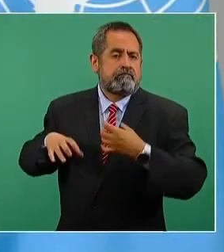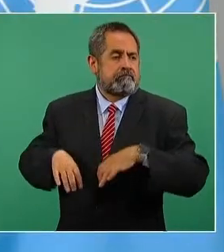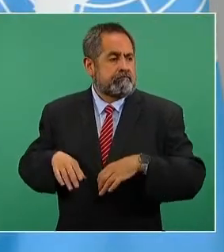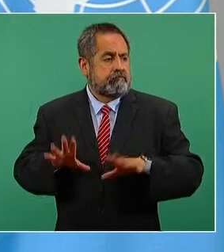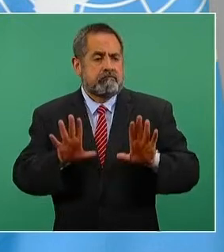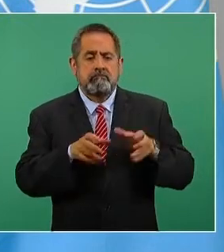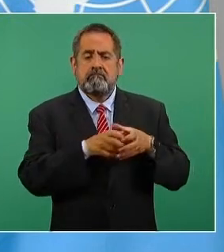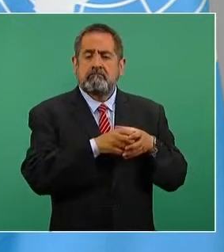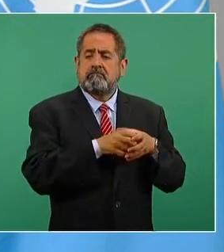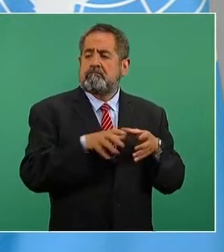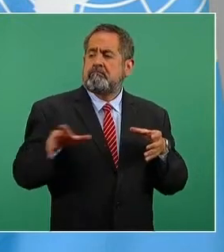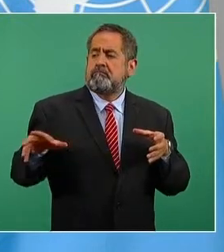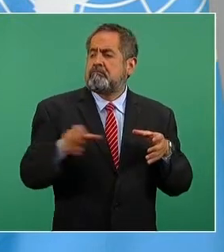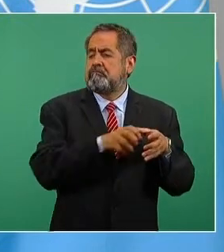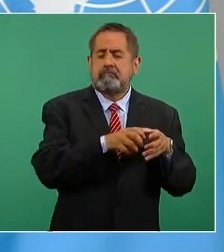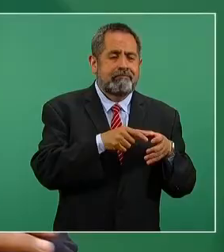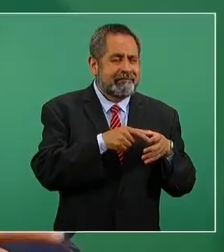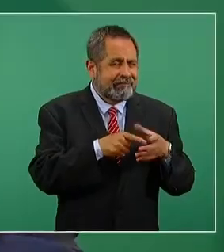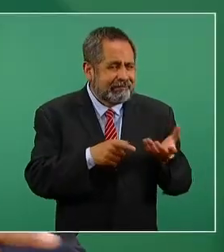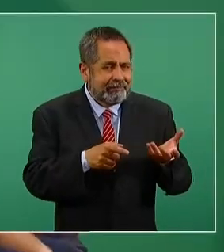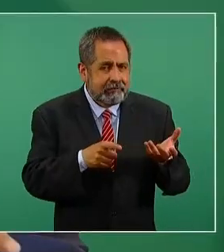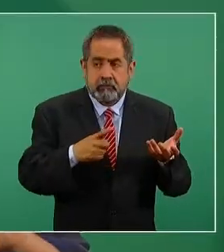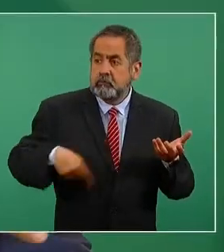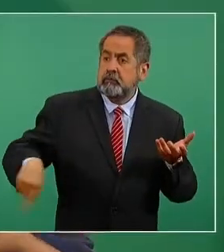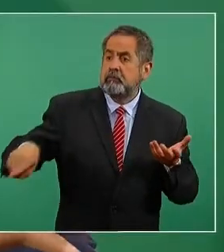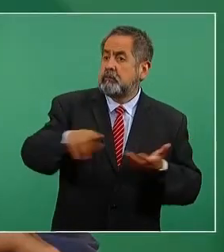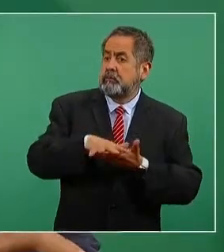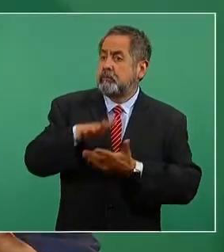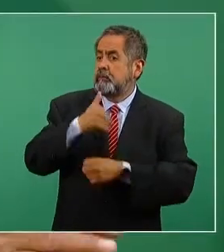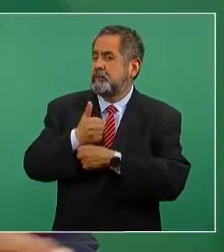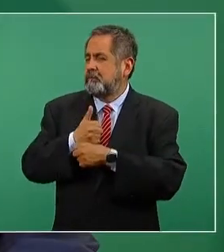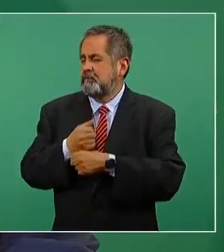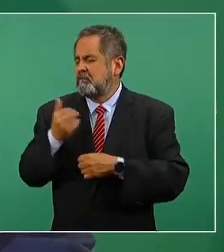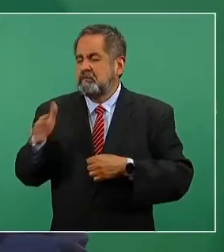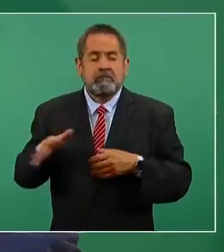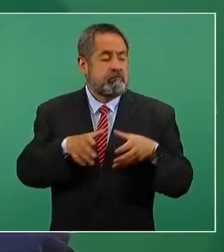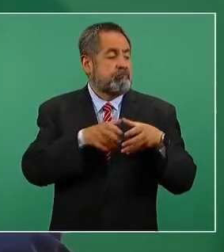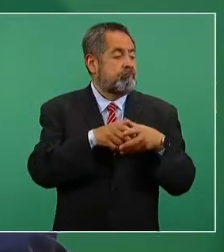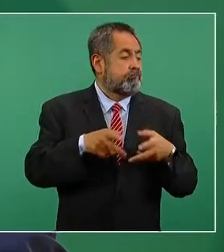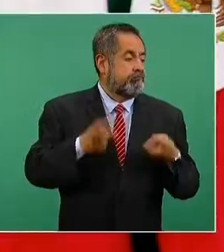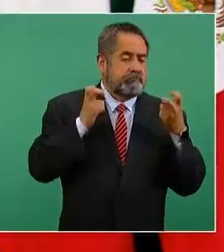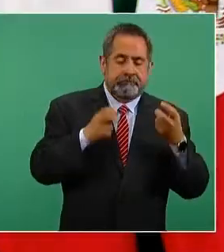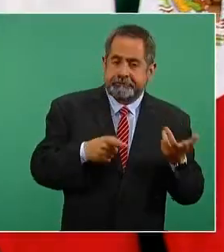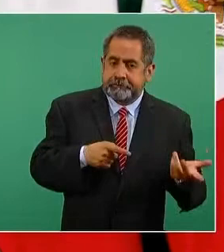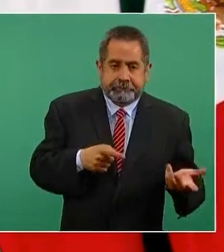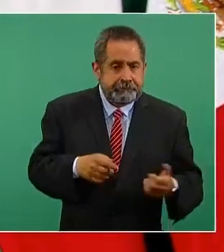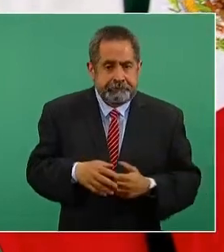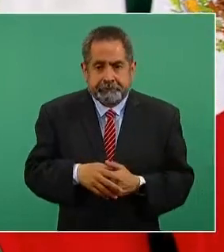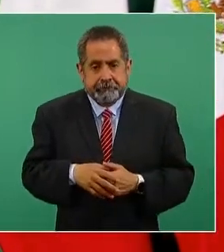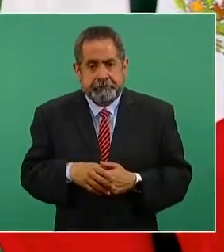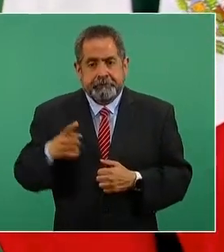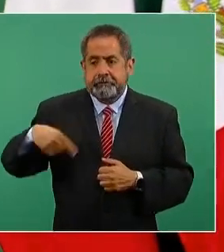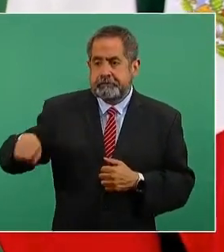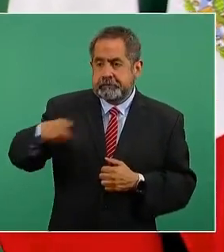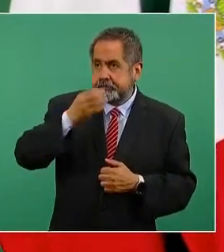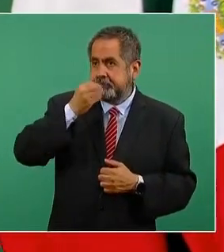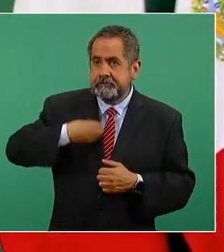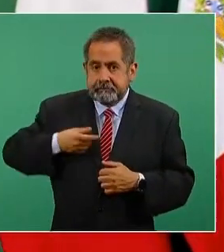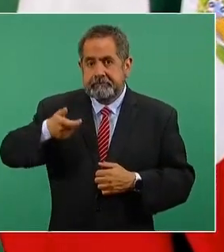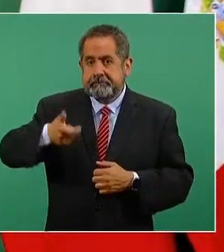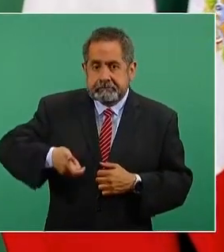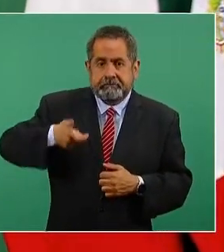una minoría a costa del sufrimiento de la mayoría de los mexicanos, que tienen que